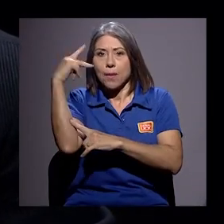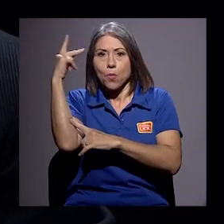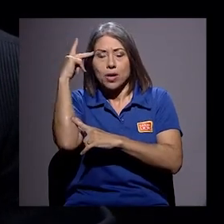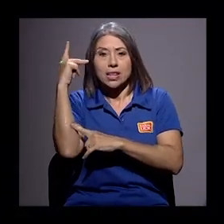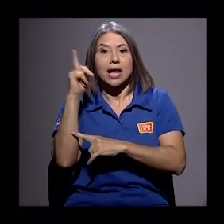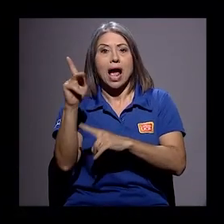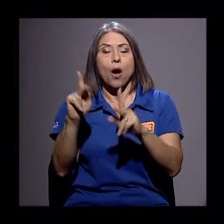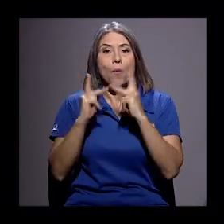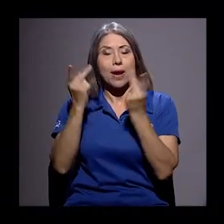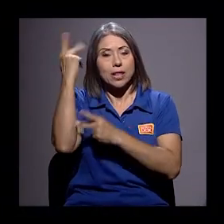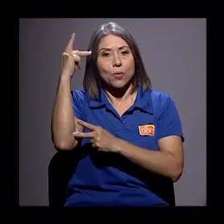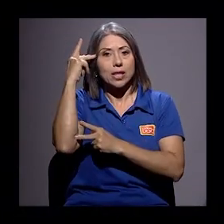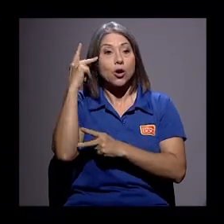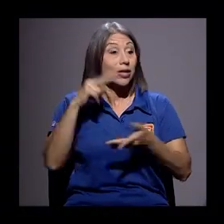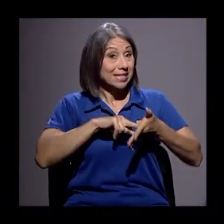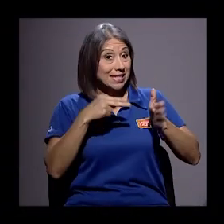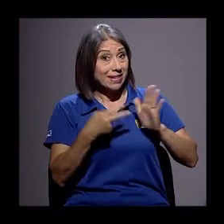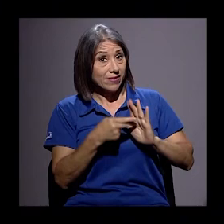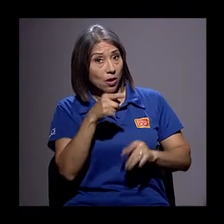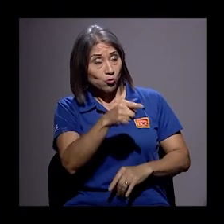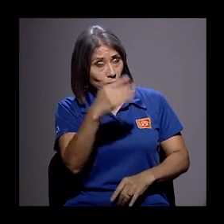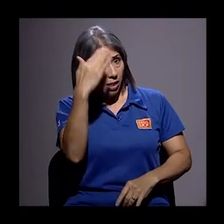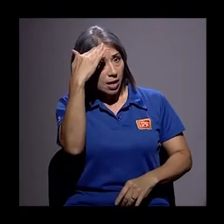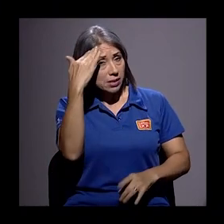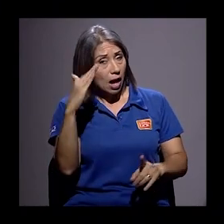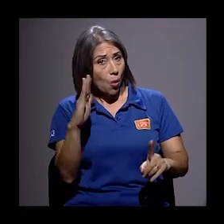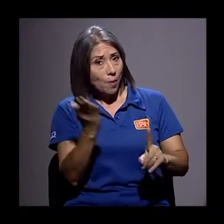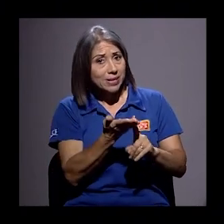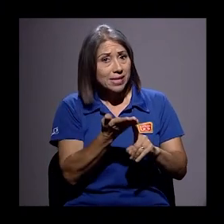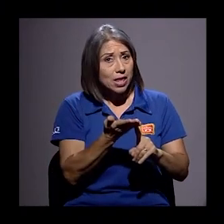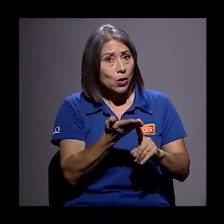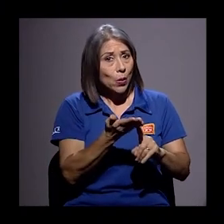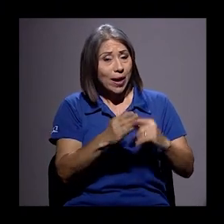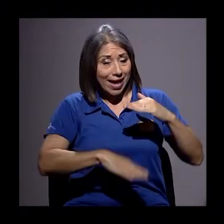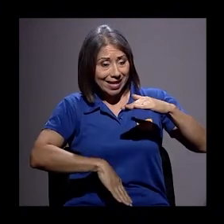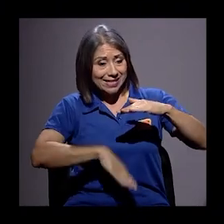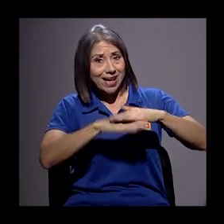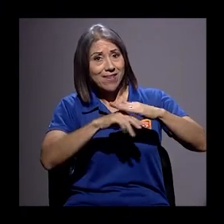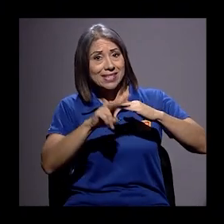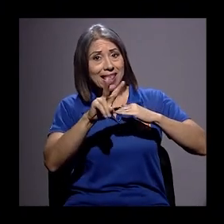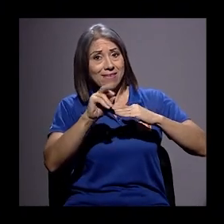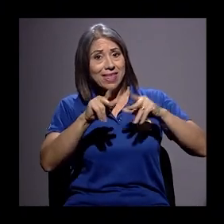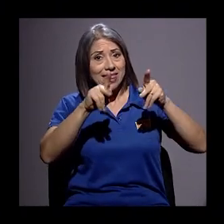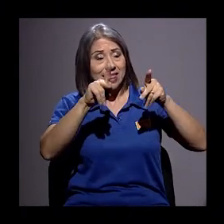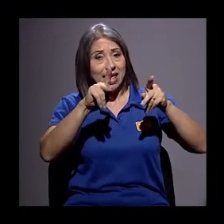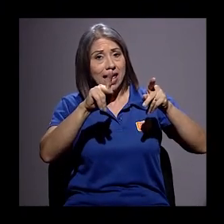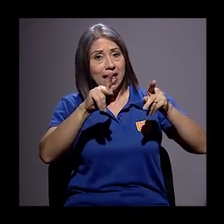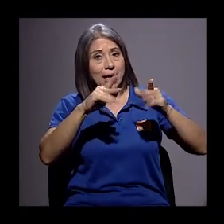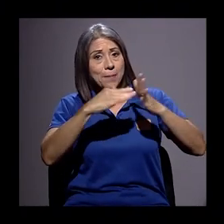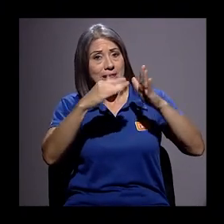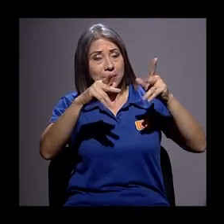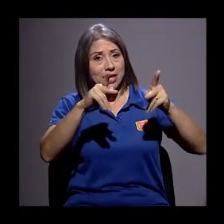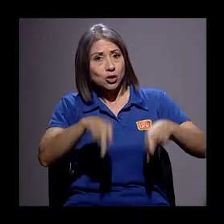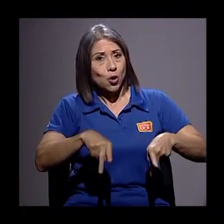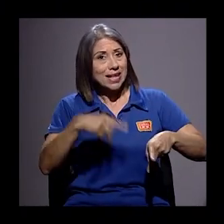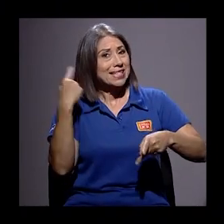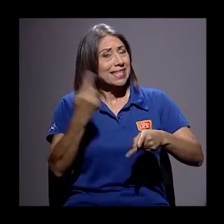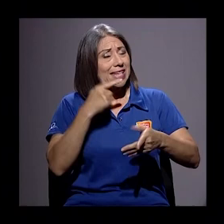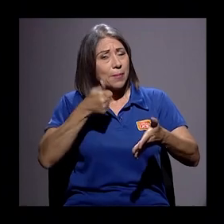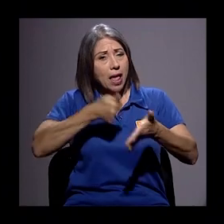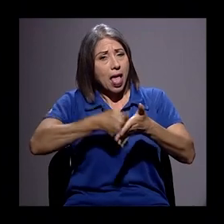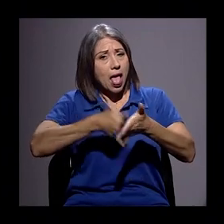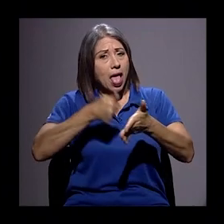es usted está convencido en que esa base de 20 mil que tiene johnny que es a propósito de gente que siempre le ha sido fiel